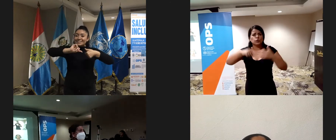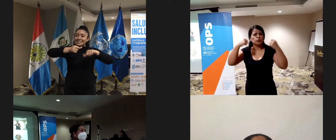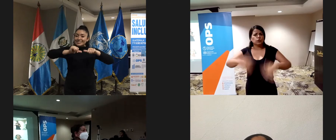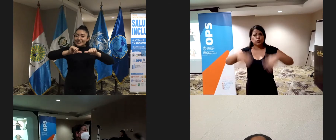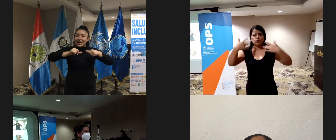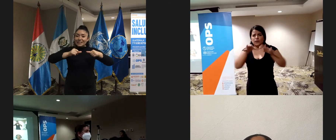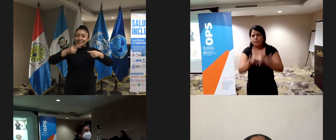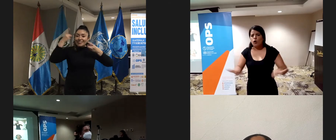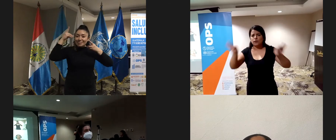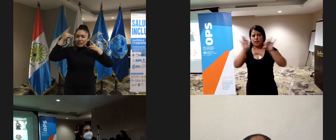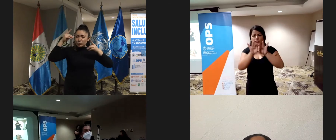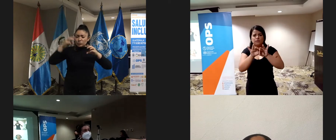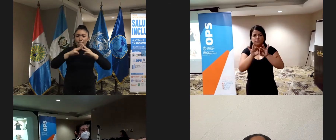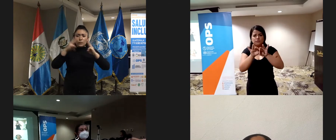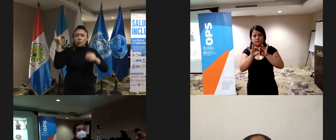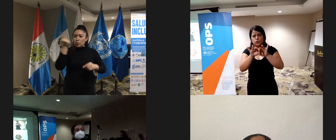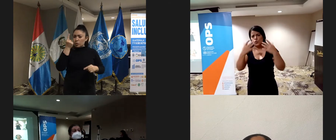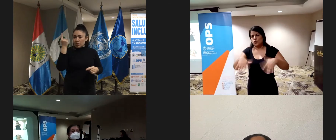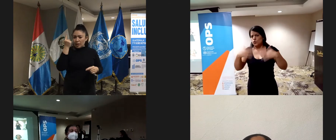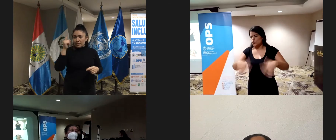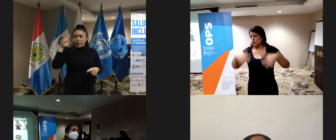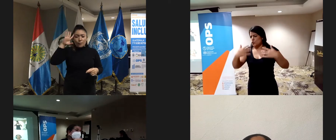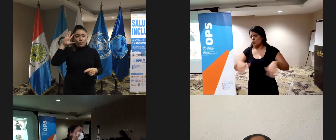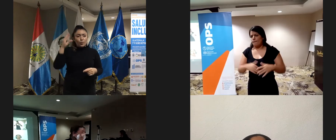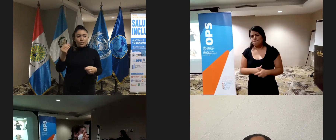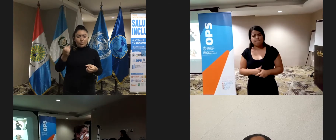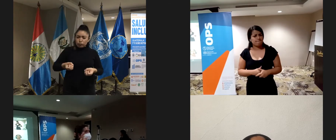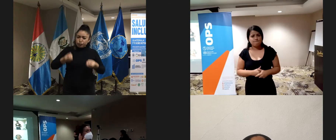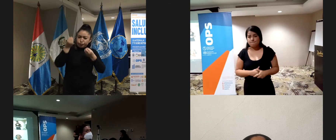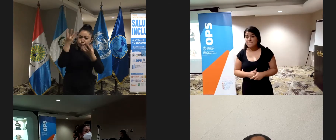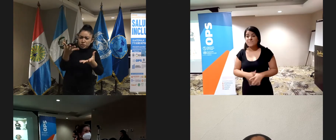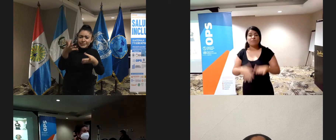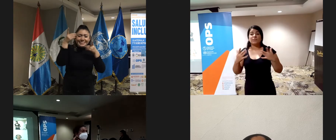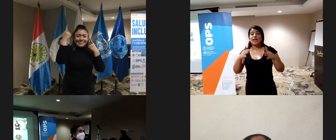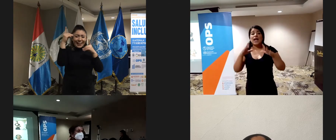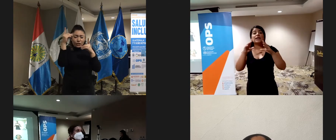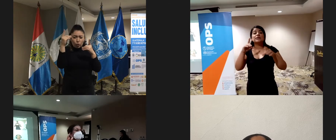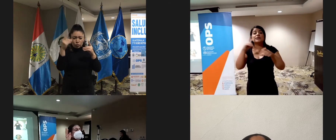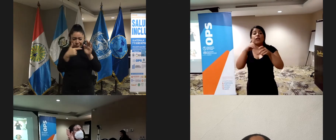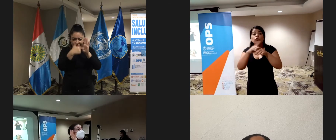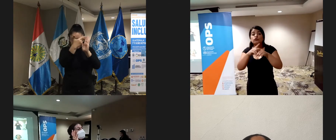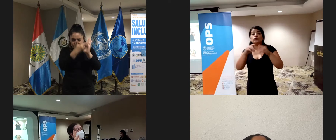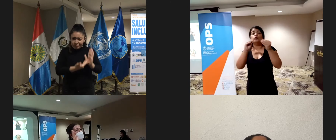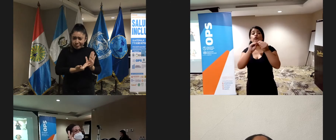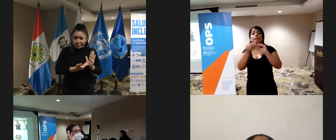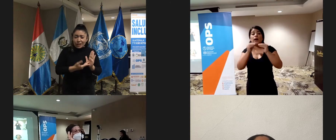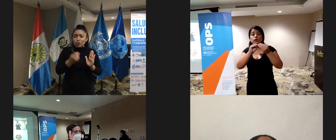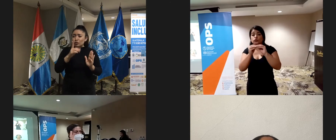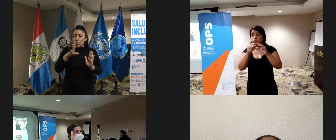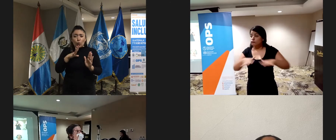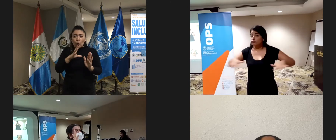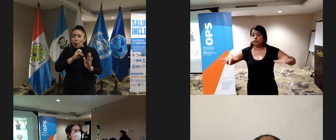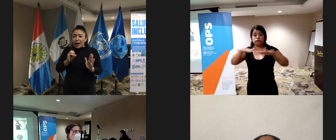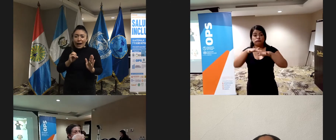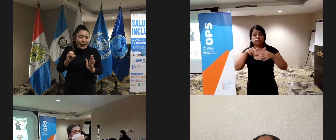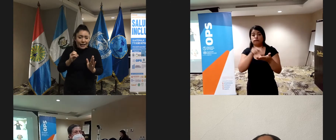Sí. Gracias. Hablar de datos sensibles en donde no hay una